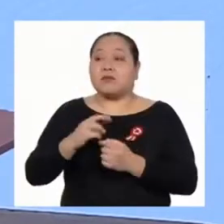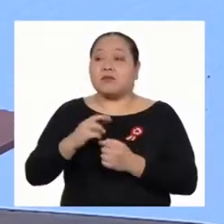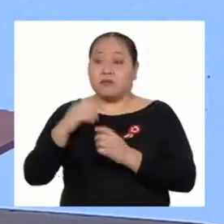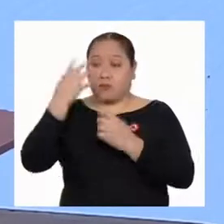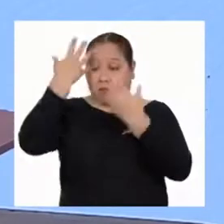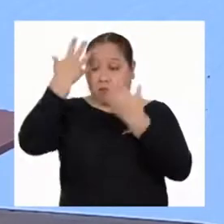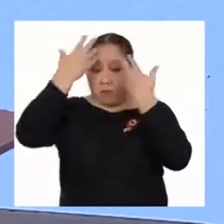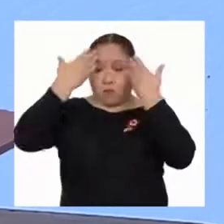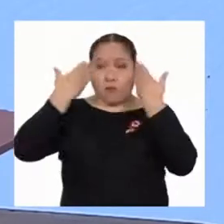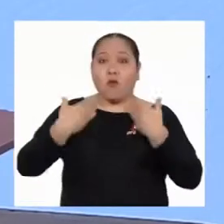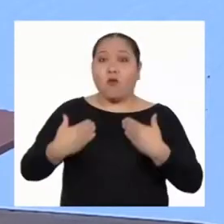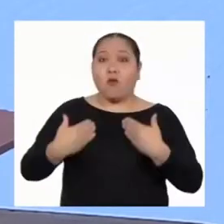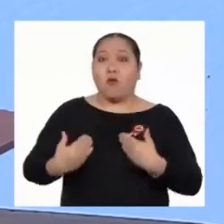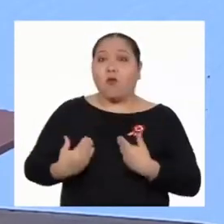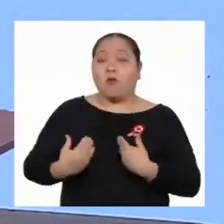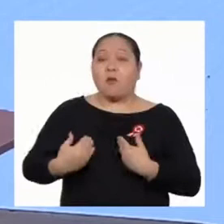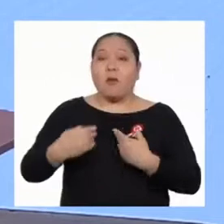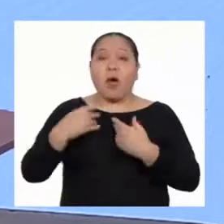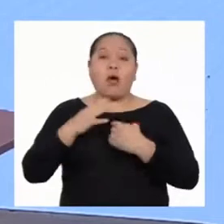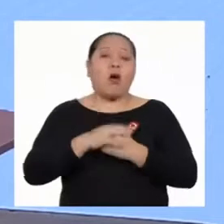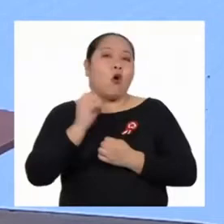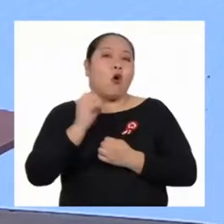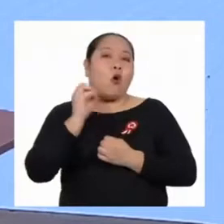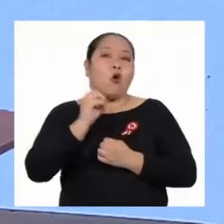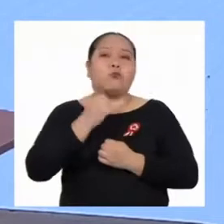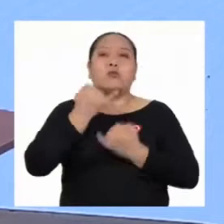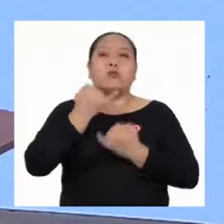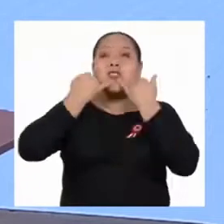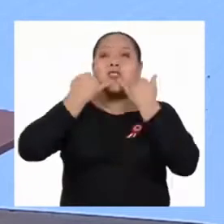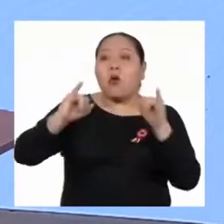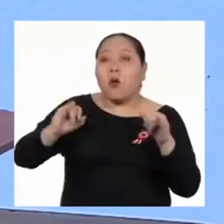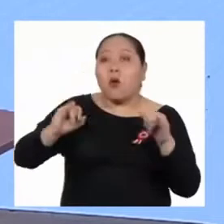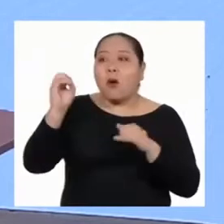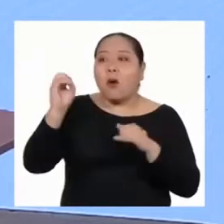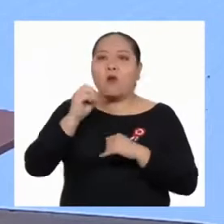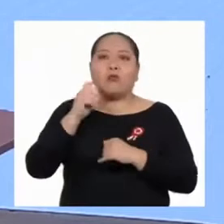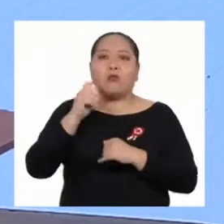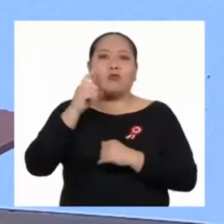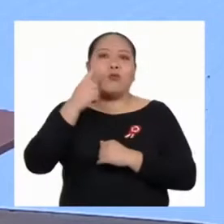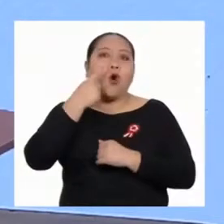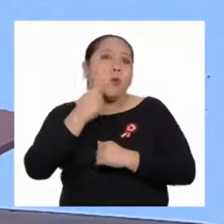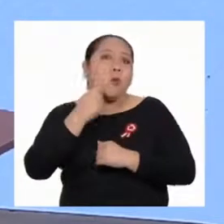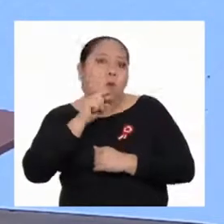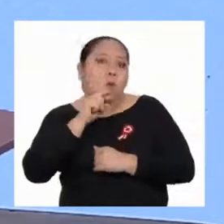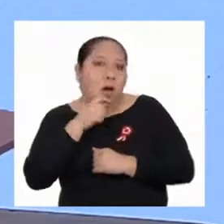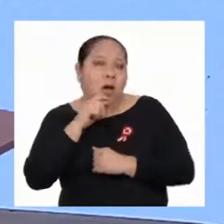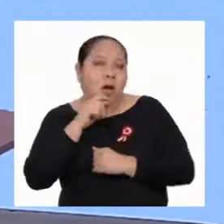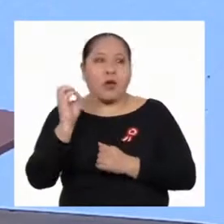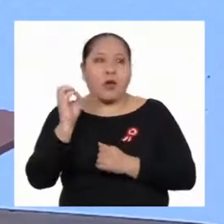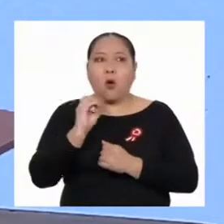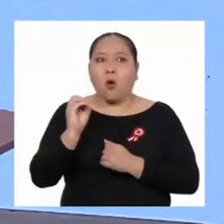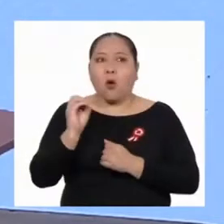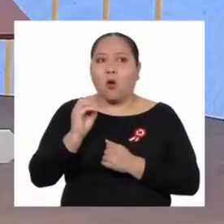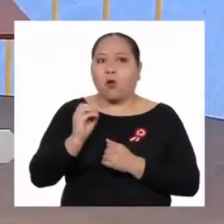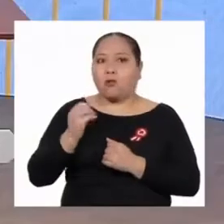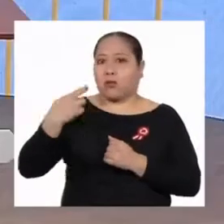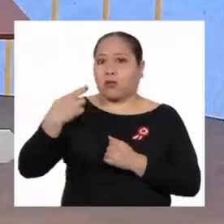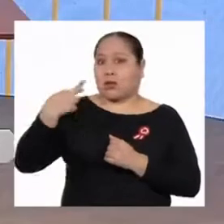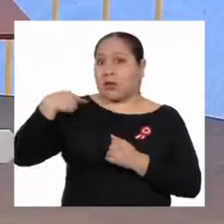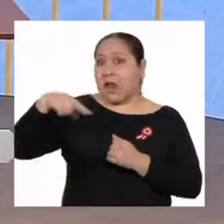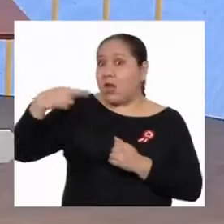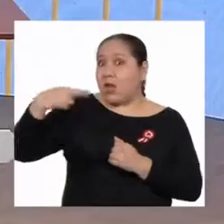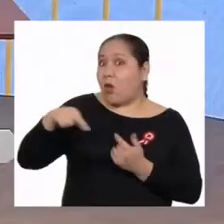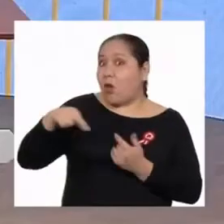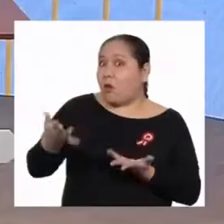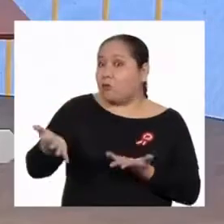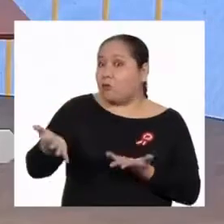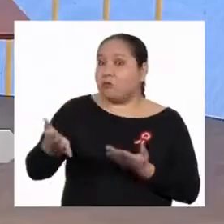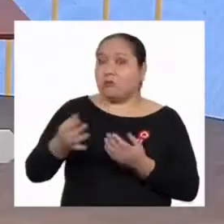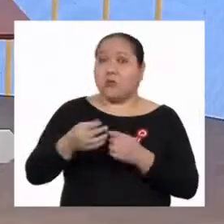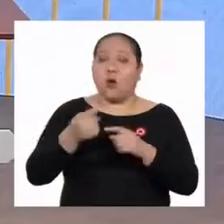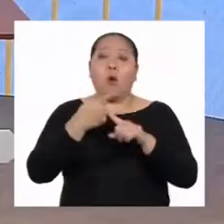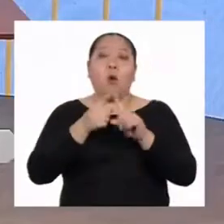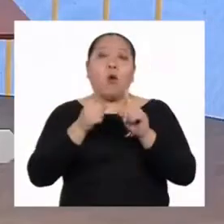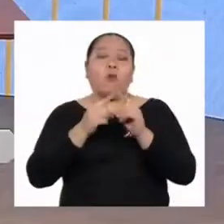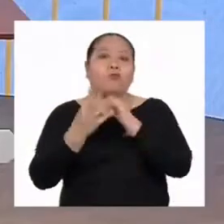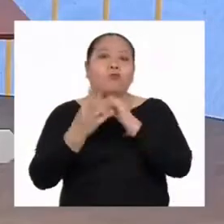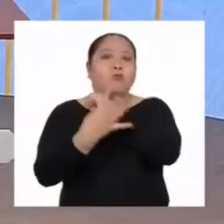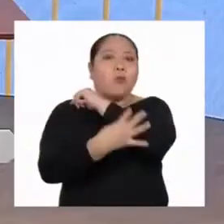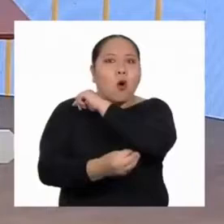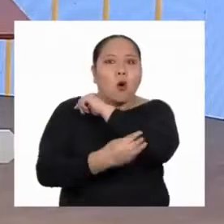idioma, sexo, condición social, religión, etc. Entonces,